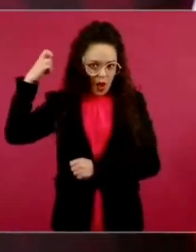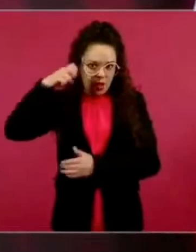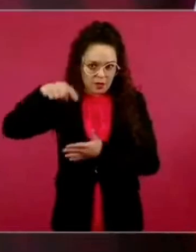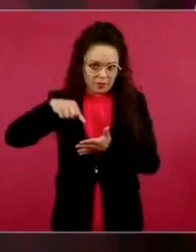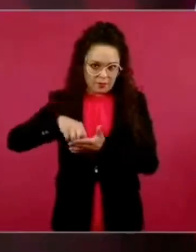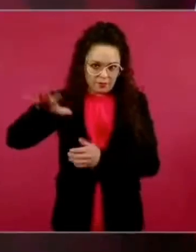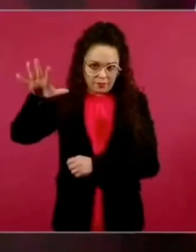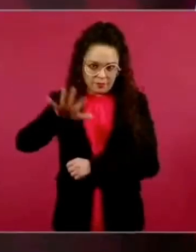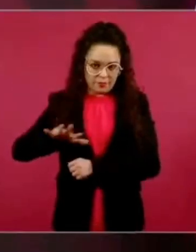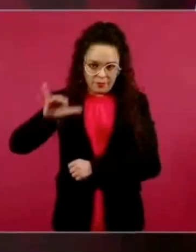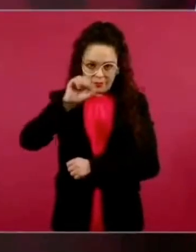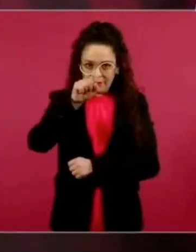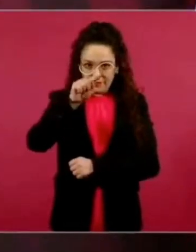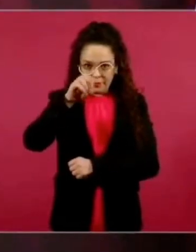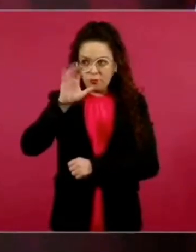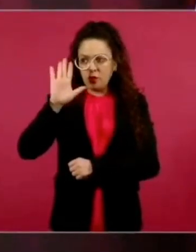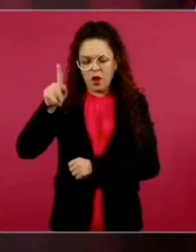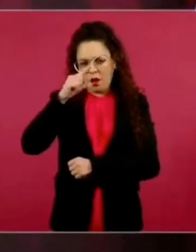ya afinado,